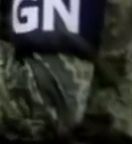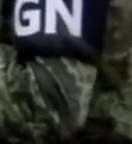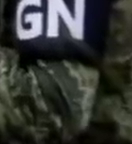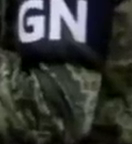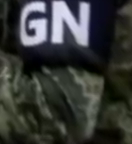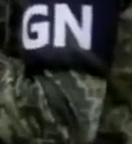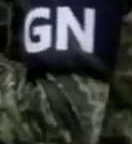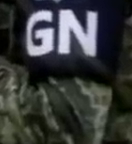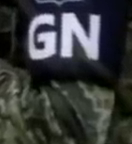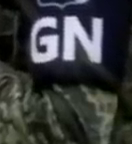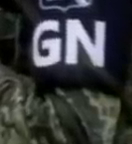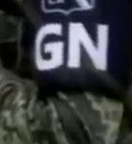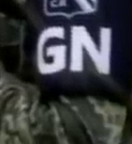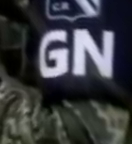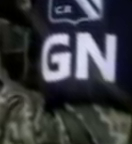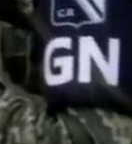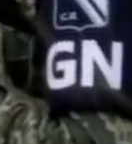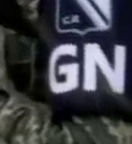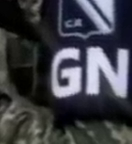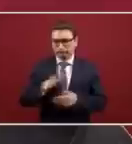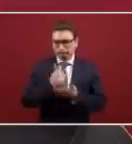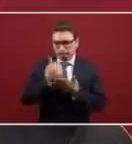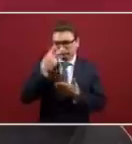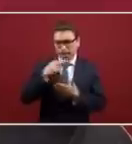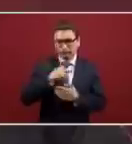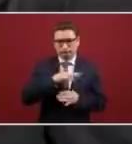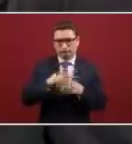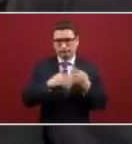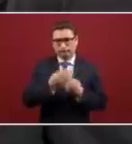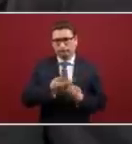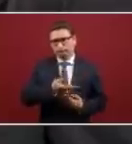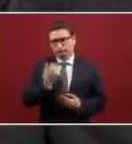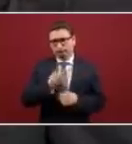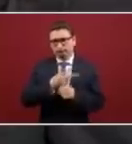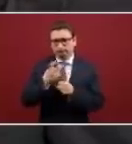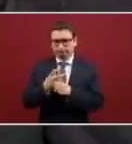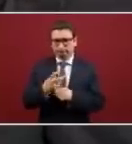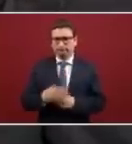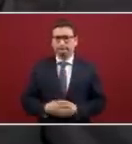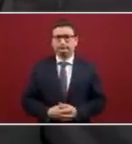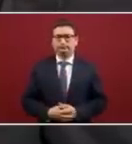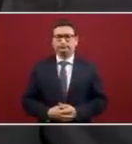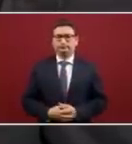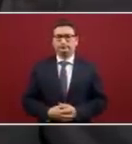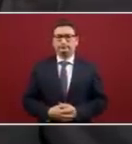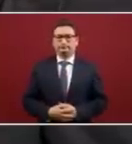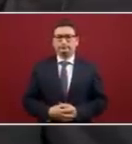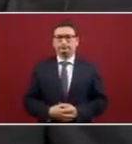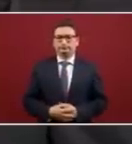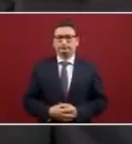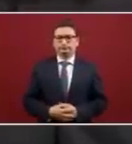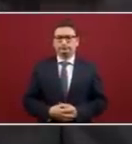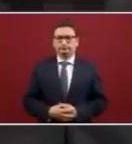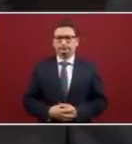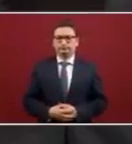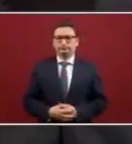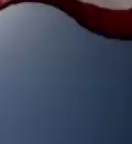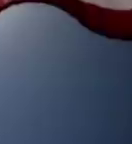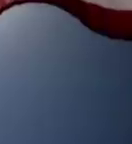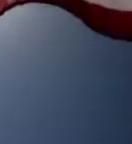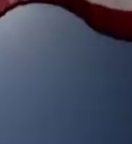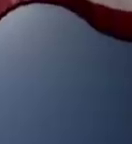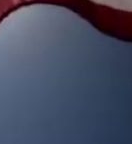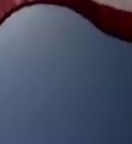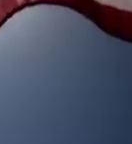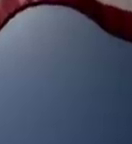un tratado según el washington post mexico va a utilizar a la guardia nacional para detener a migrantes en